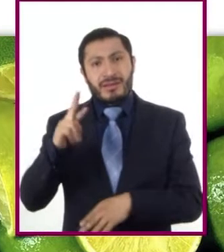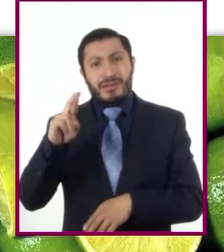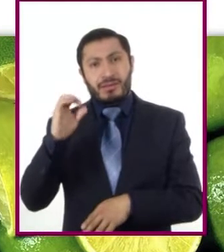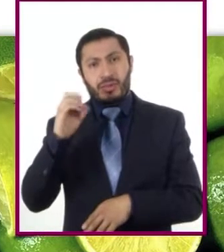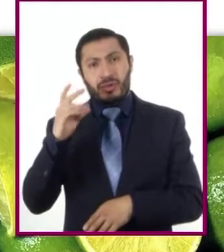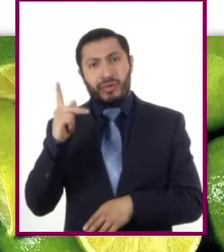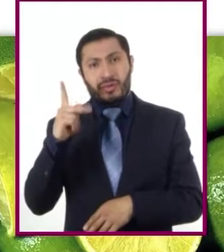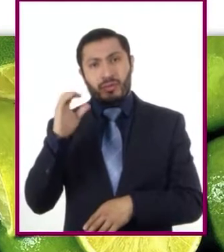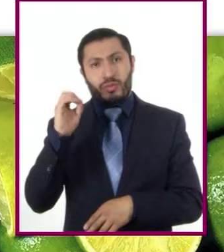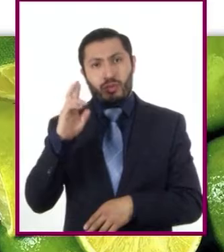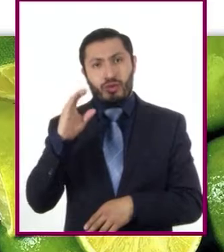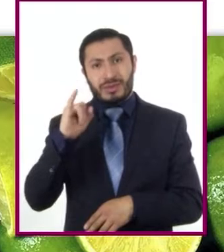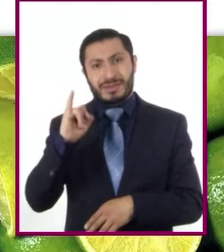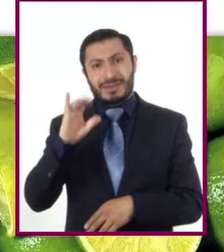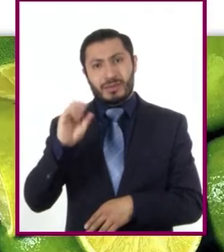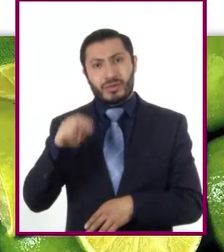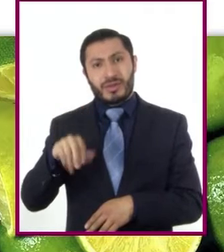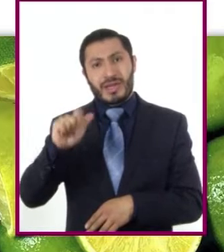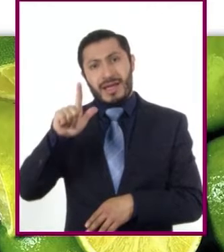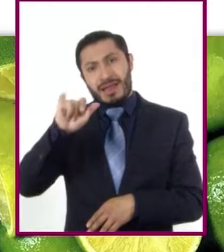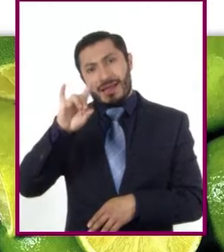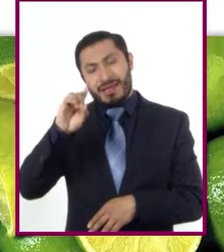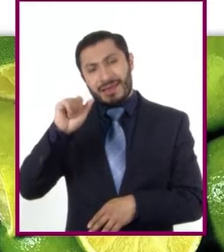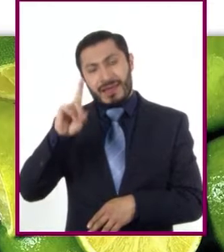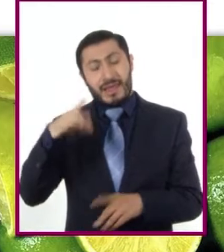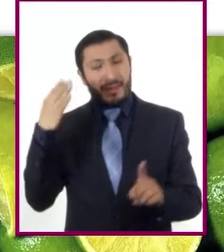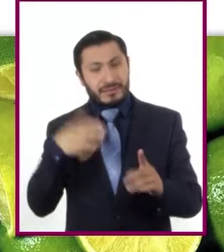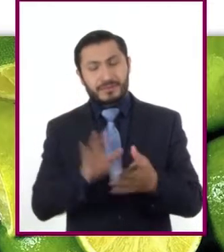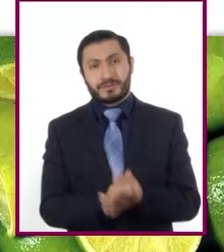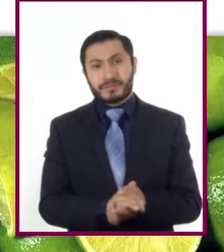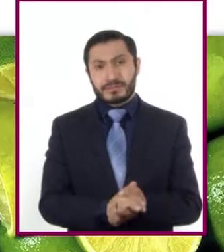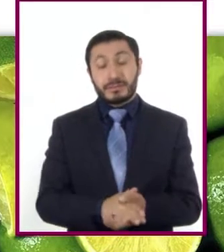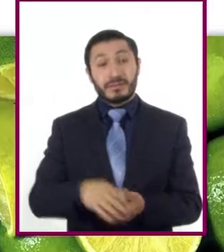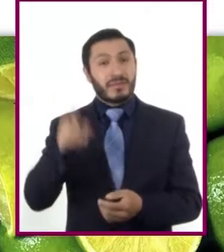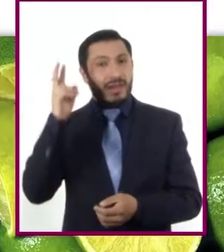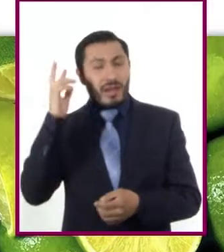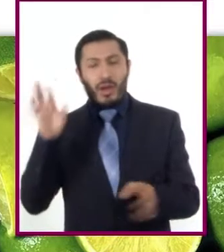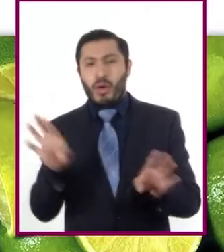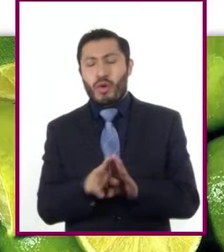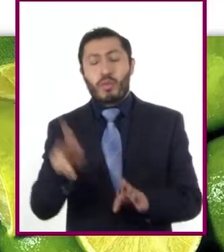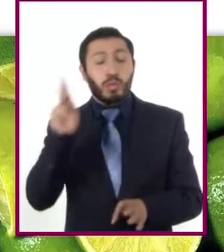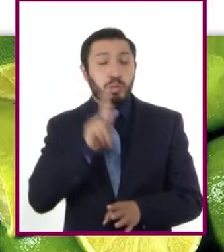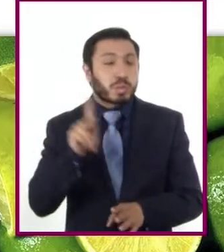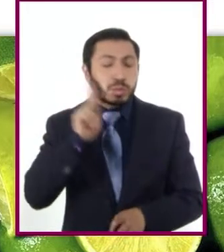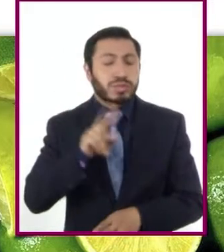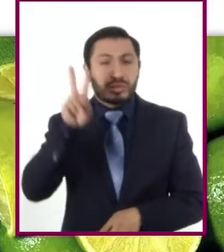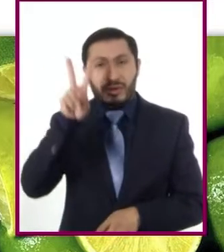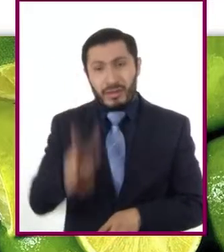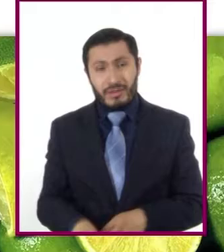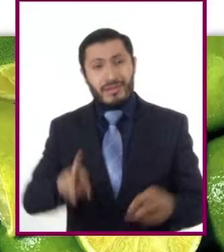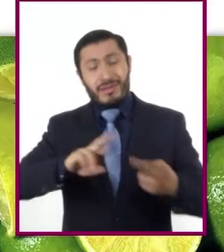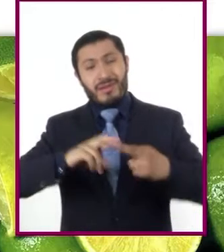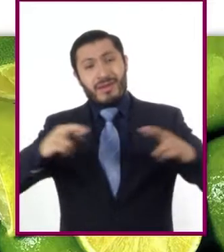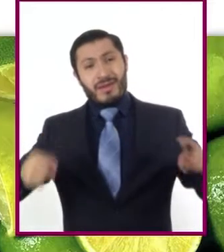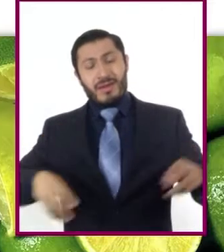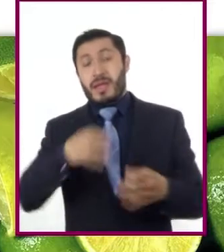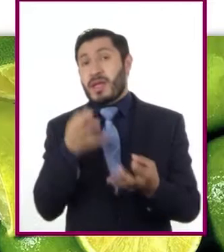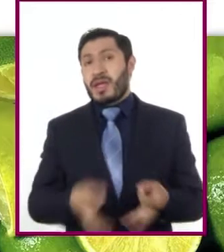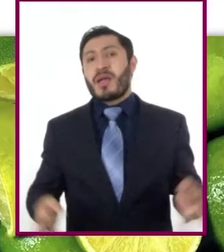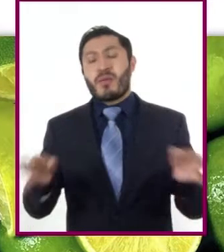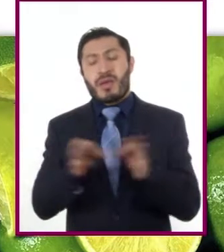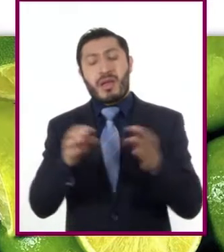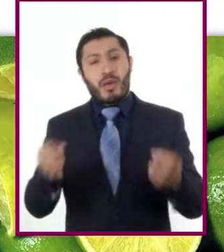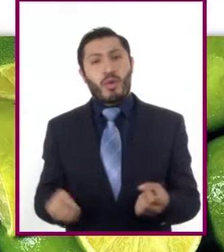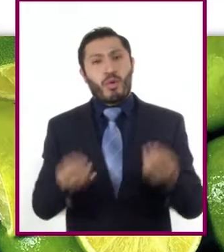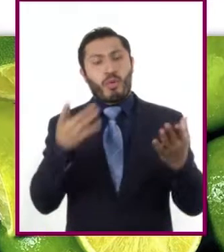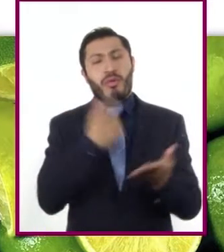directa. Para comprobar que se trata de una relación de proporcionalidad directa, es importante calcular cuánto se